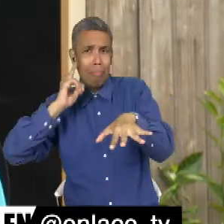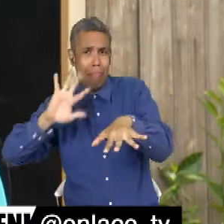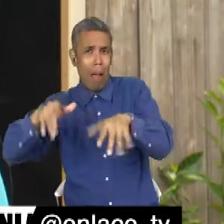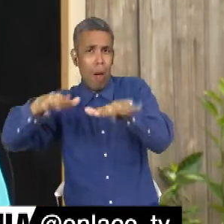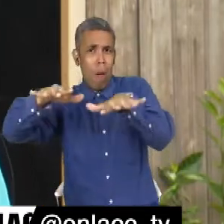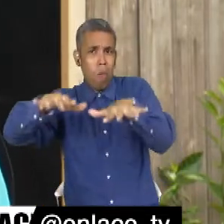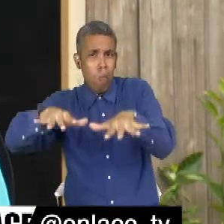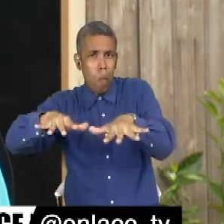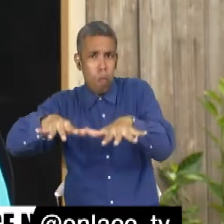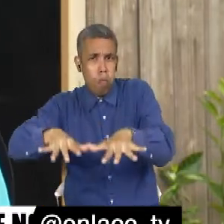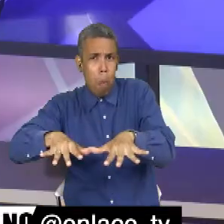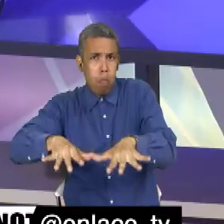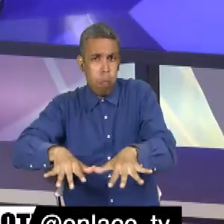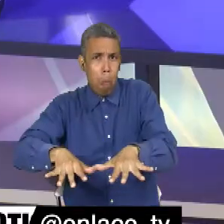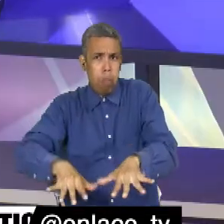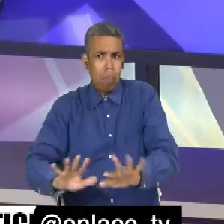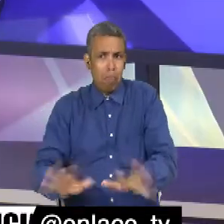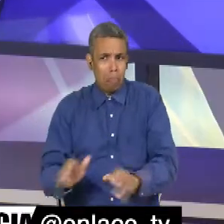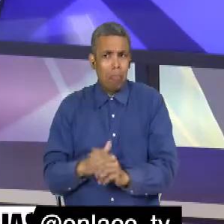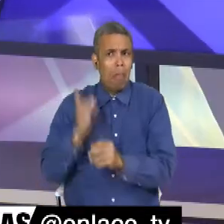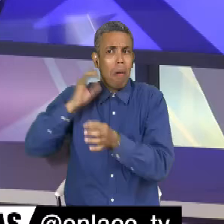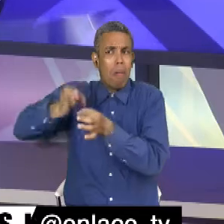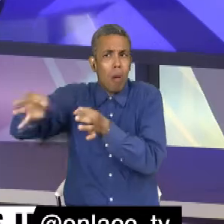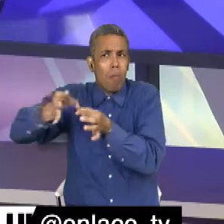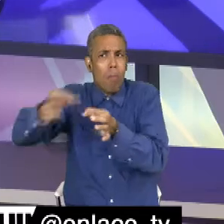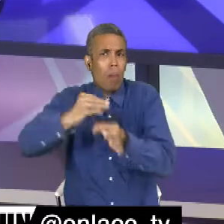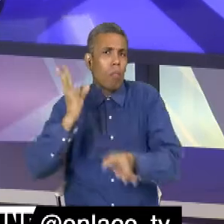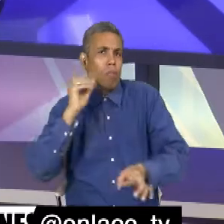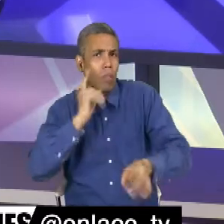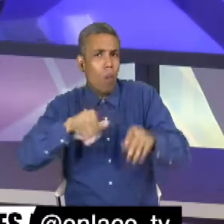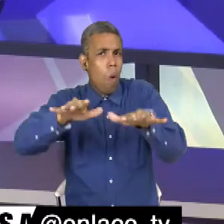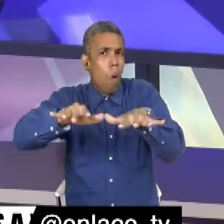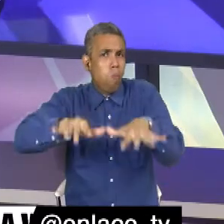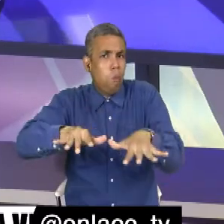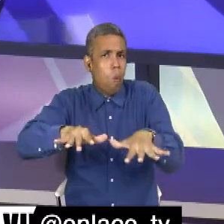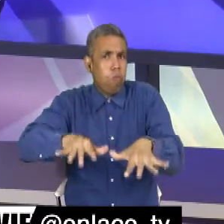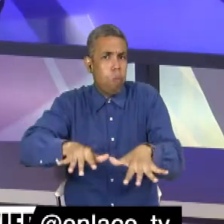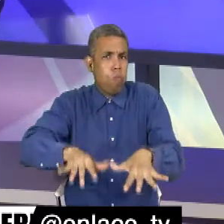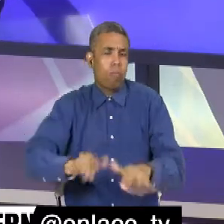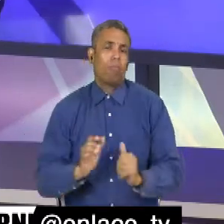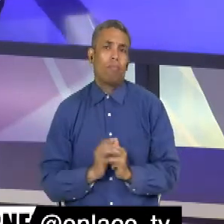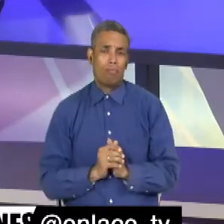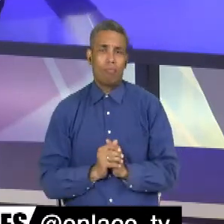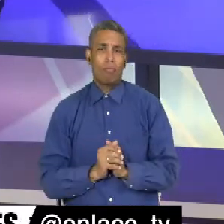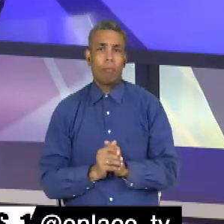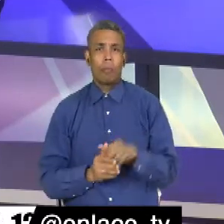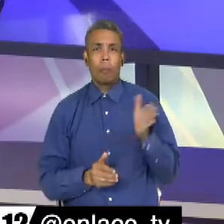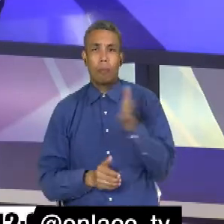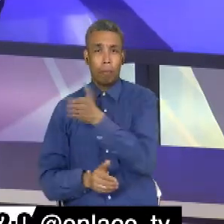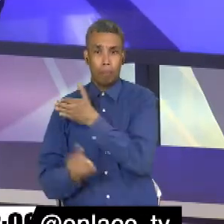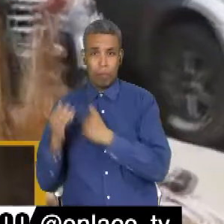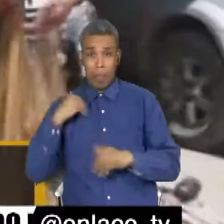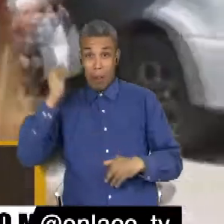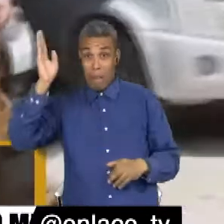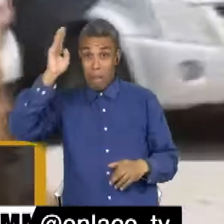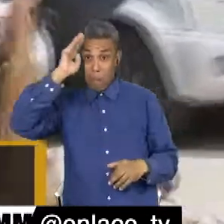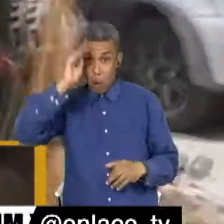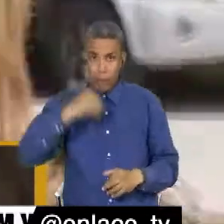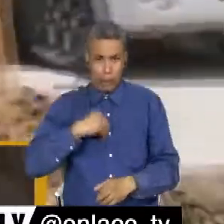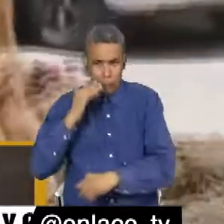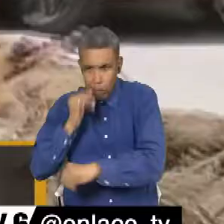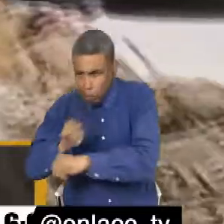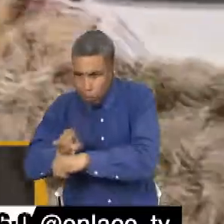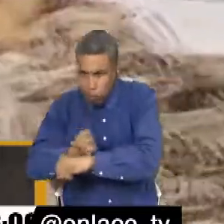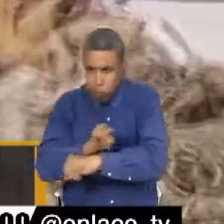en descenso. La Policía Ambiental realizó en las últimas horas operativos contra la pesca ilegal en el